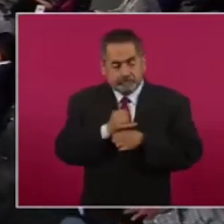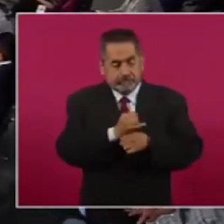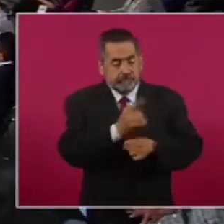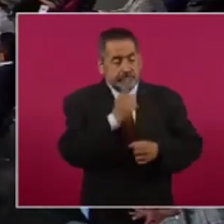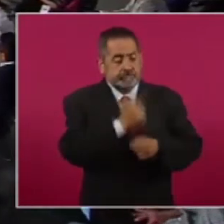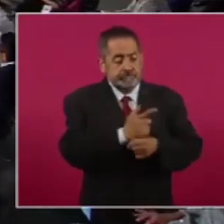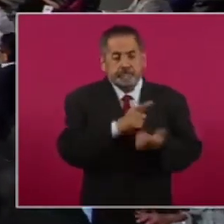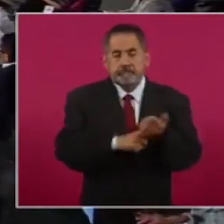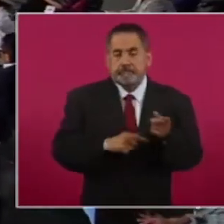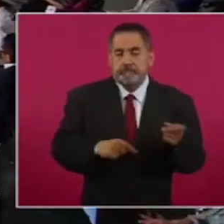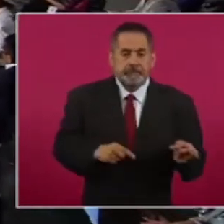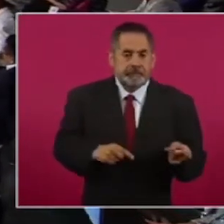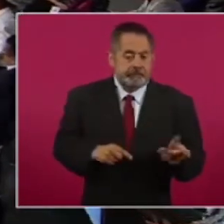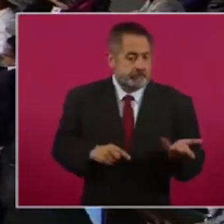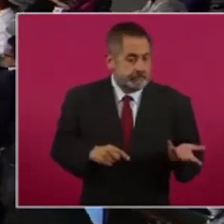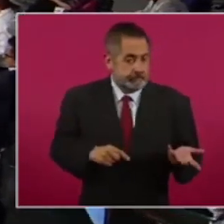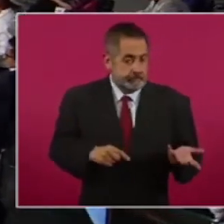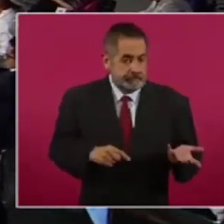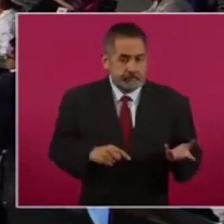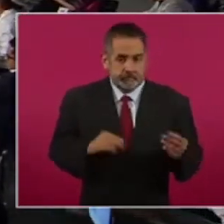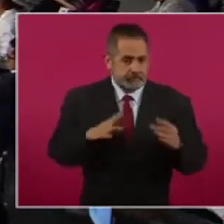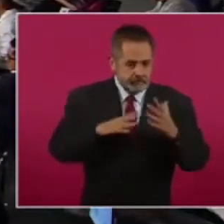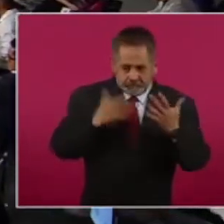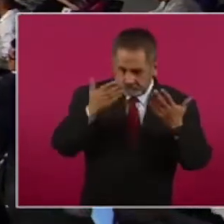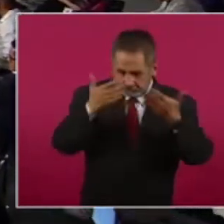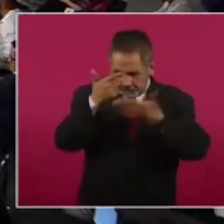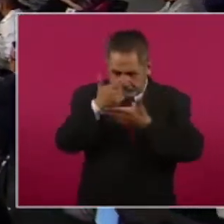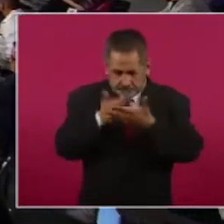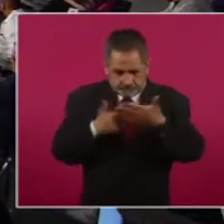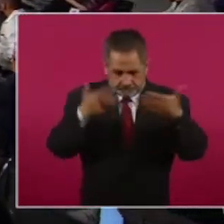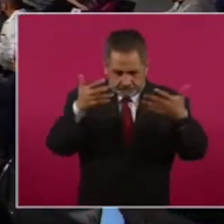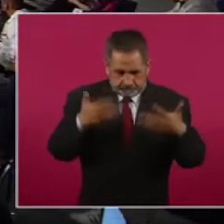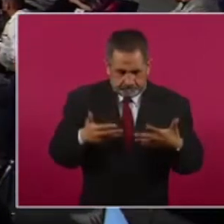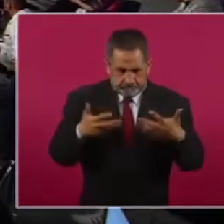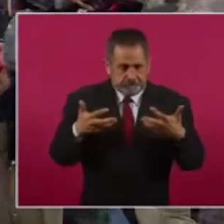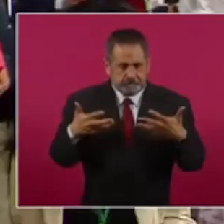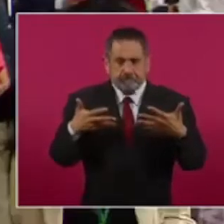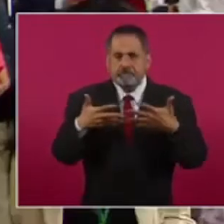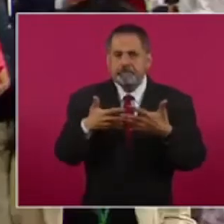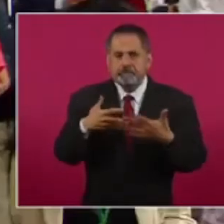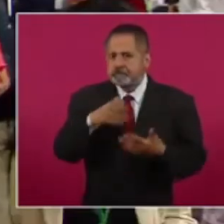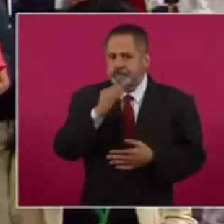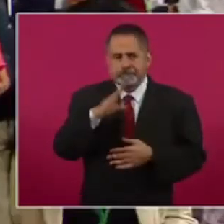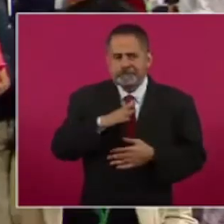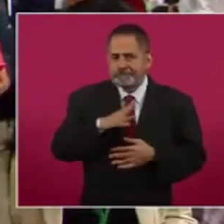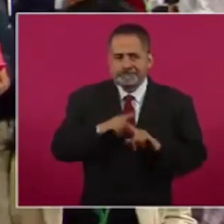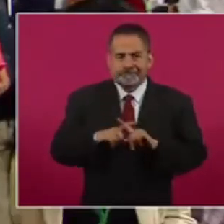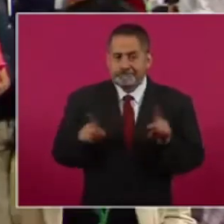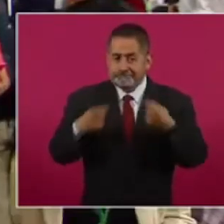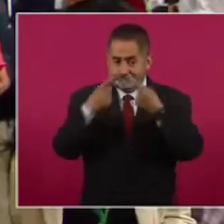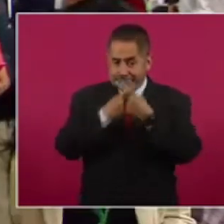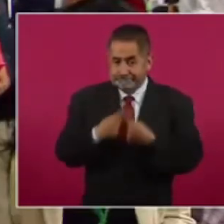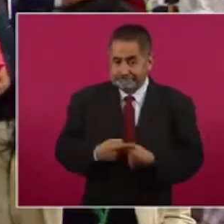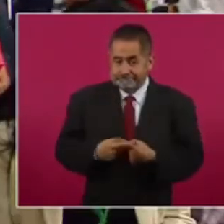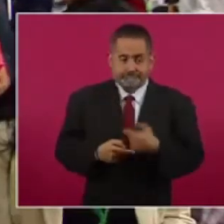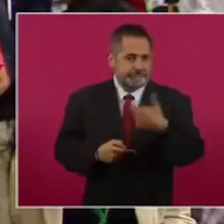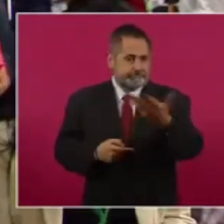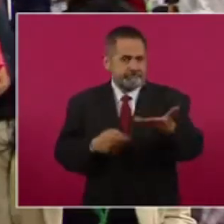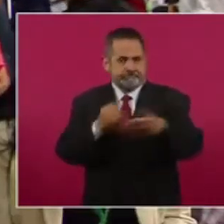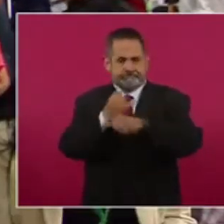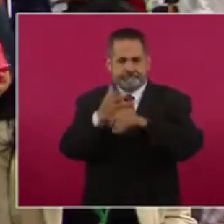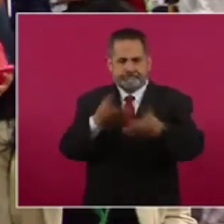porque realmente no coincide. Y ojalá si nos pudiera presentar a lo mejor la directora de Capufe el informe que le presentó usted para